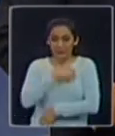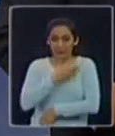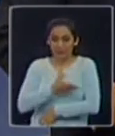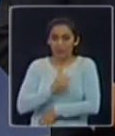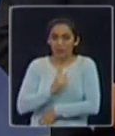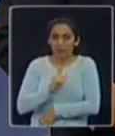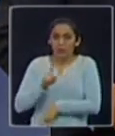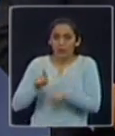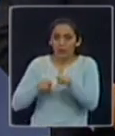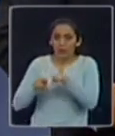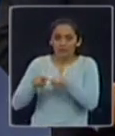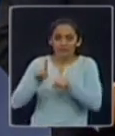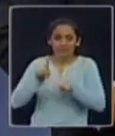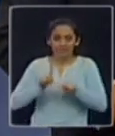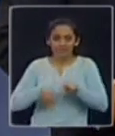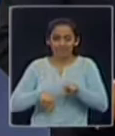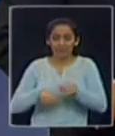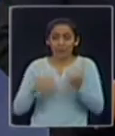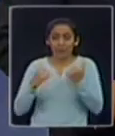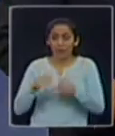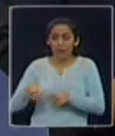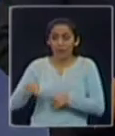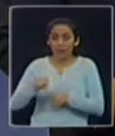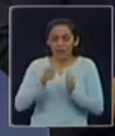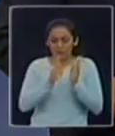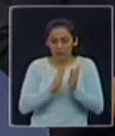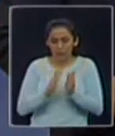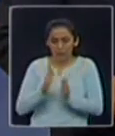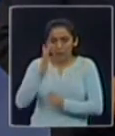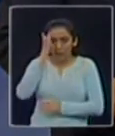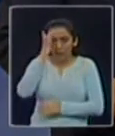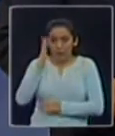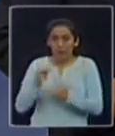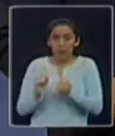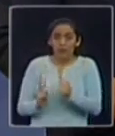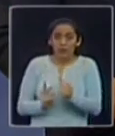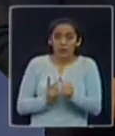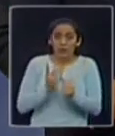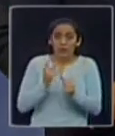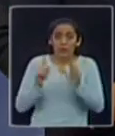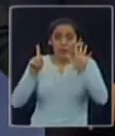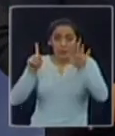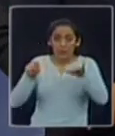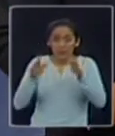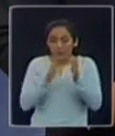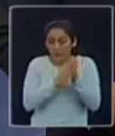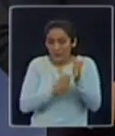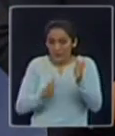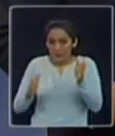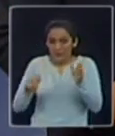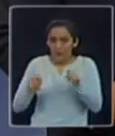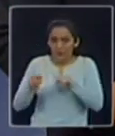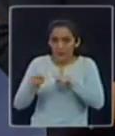bellavista los amarillos también esperan iniciar con pie derecho el segundo semestre del año